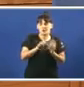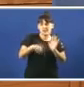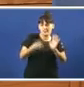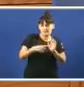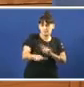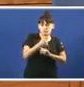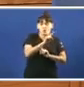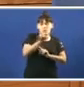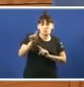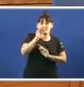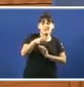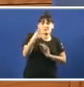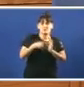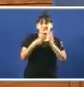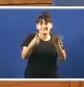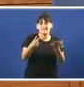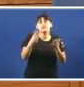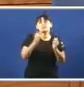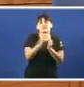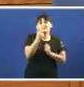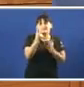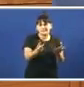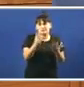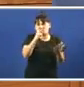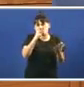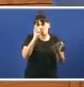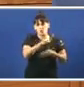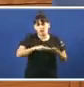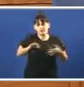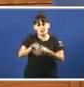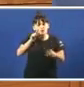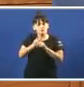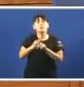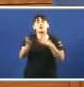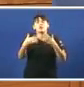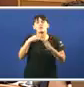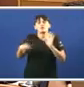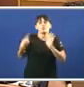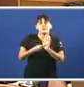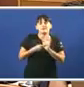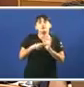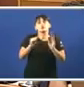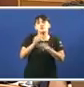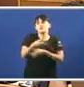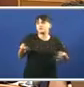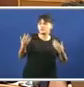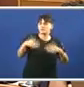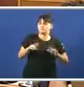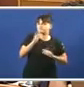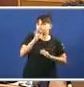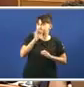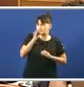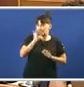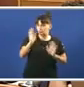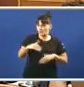Lei 11.2007, de 27 de suyo, Galega, para a prevención e tratamento integral da violencia de xénero, a súa efectividade dista moito de